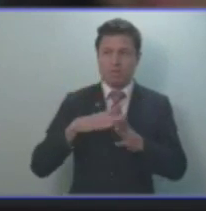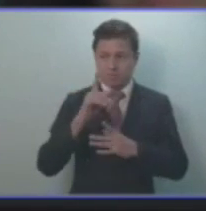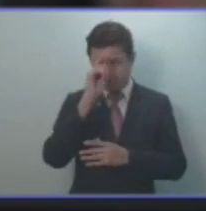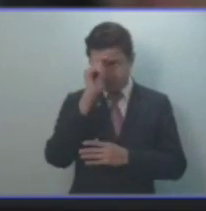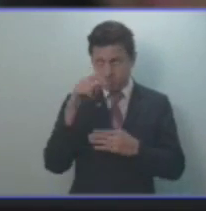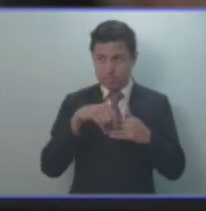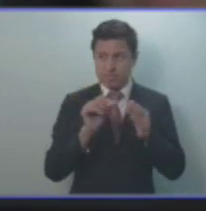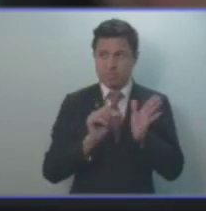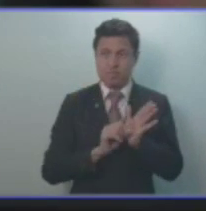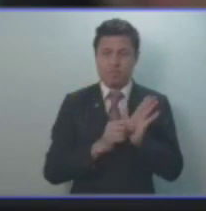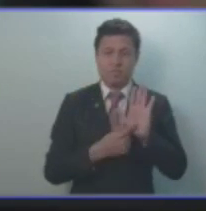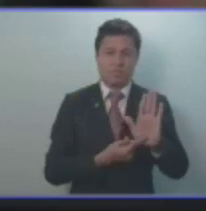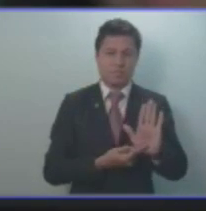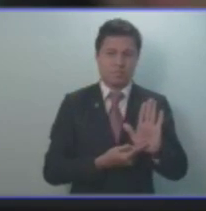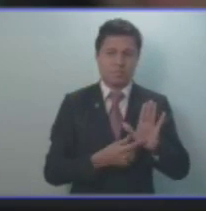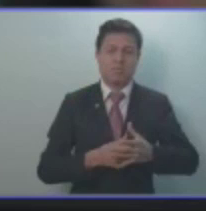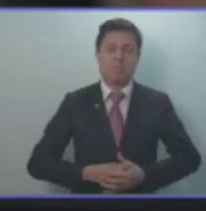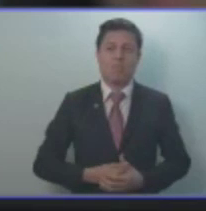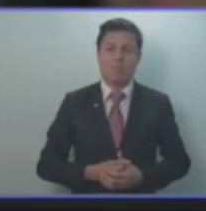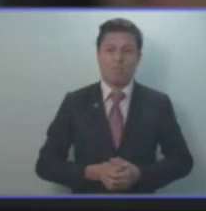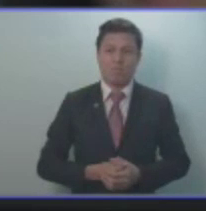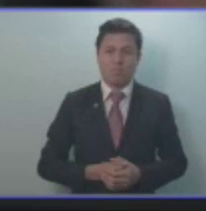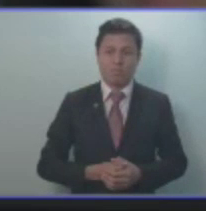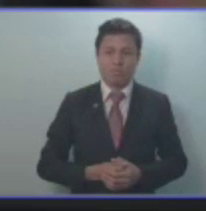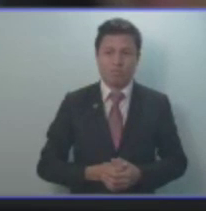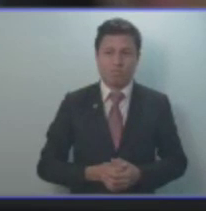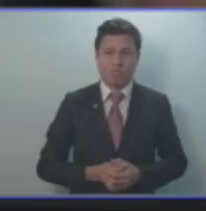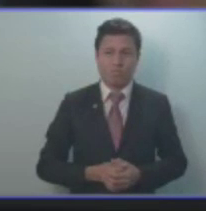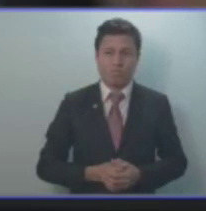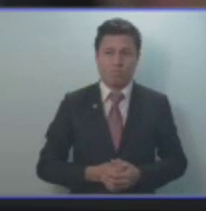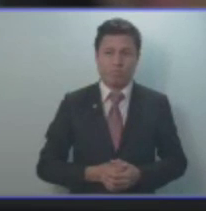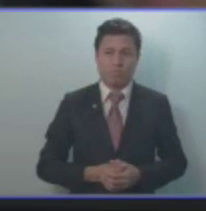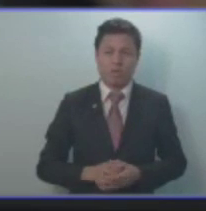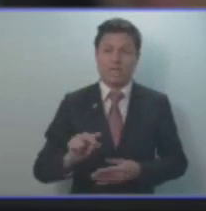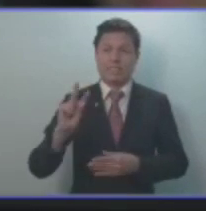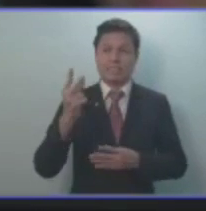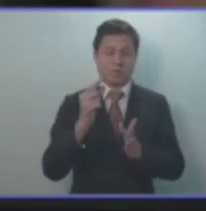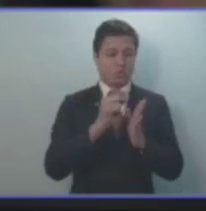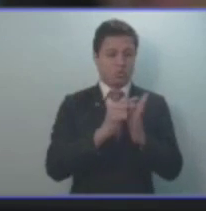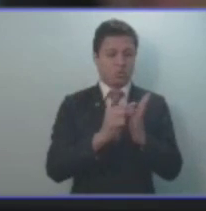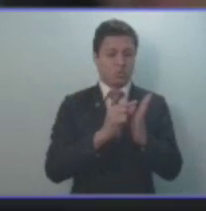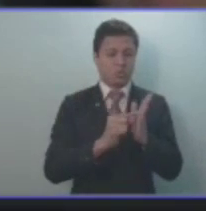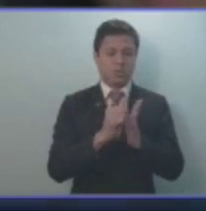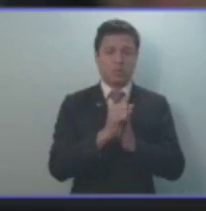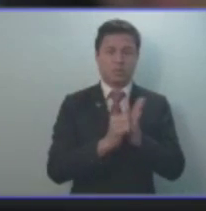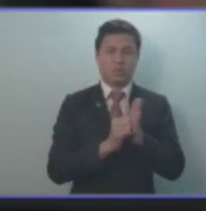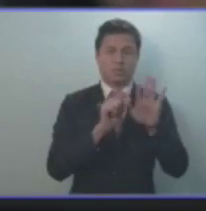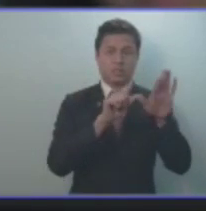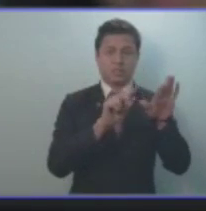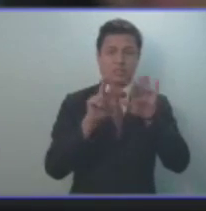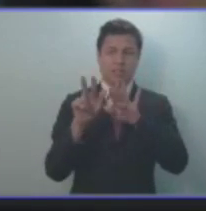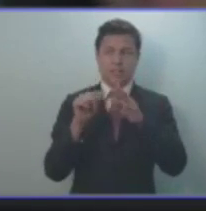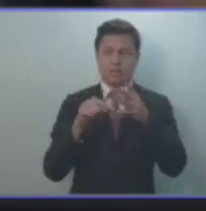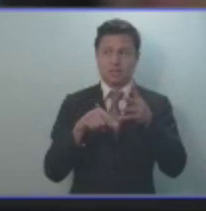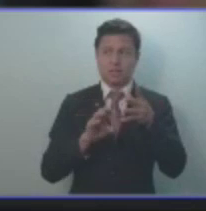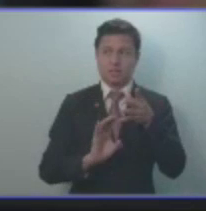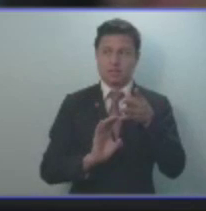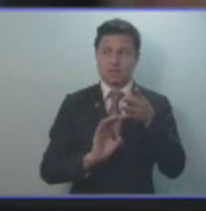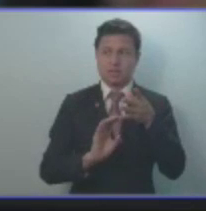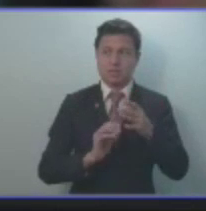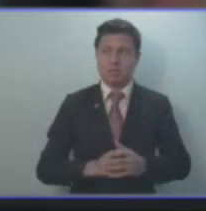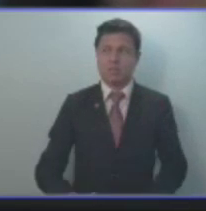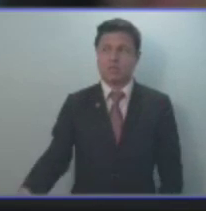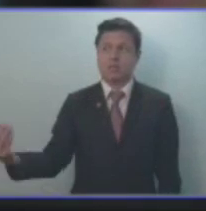Pleno Legislativo lo siguiente: que el inciso segundo del artículo 63 de la Constitución de la